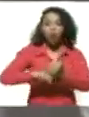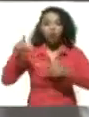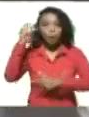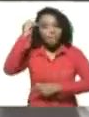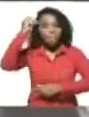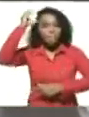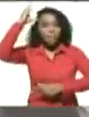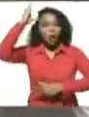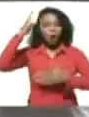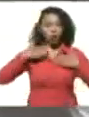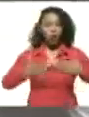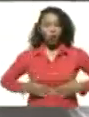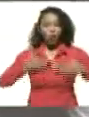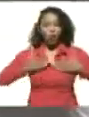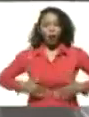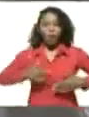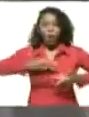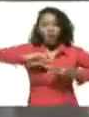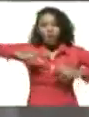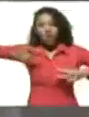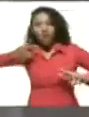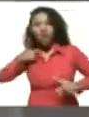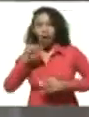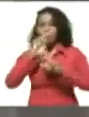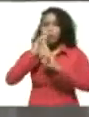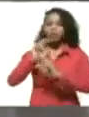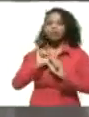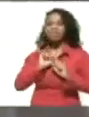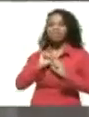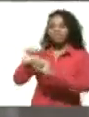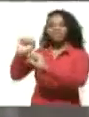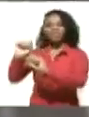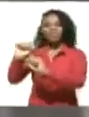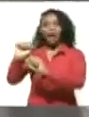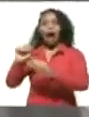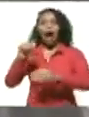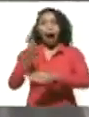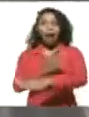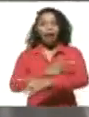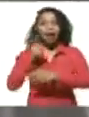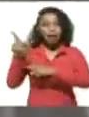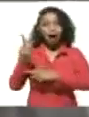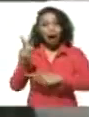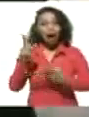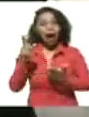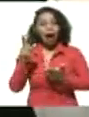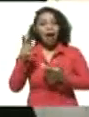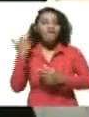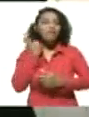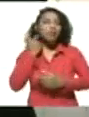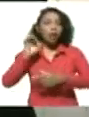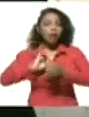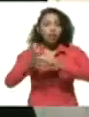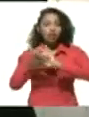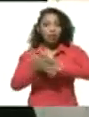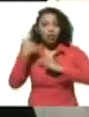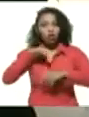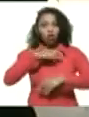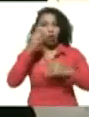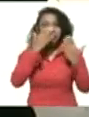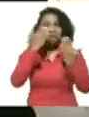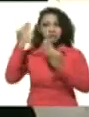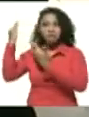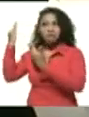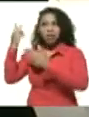inmunológica de respuesta de inmunidad ante la enfermedad de kobe 19 bueno aquí estamos viendo a los niños